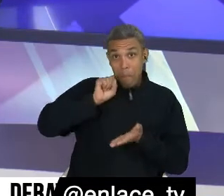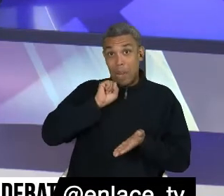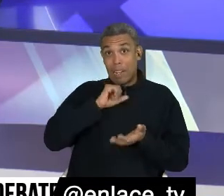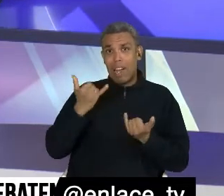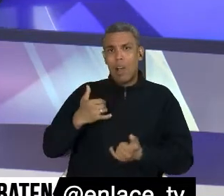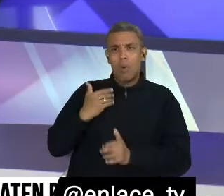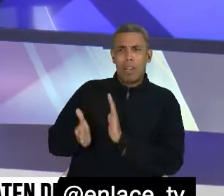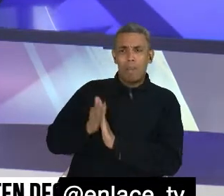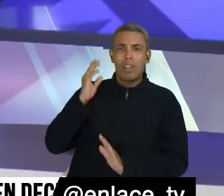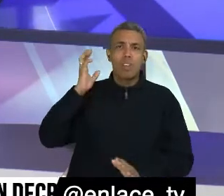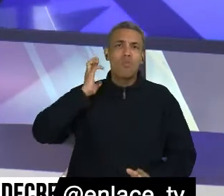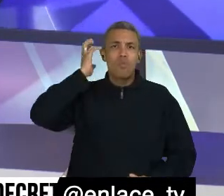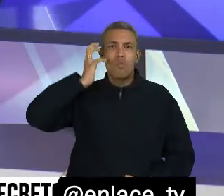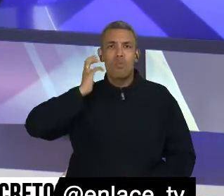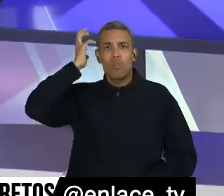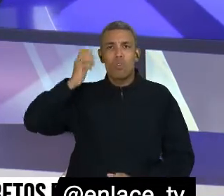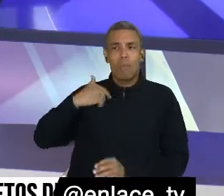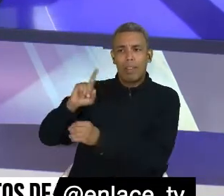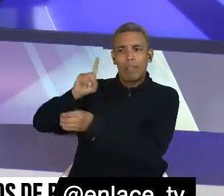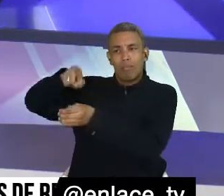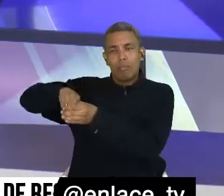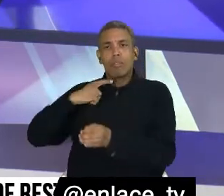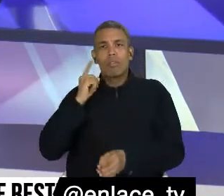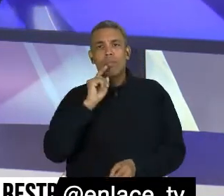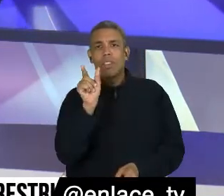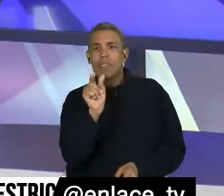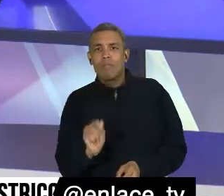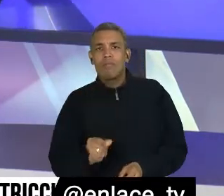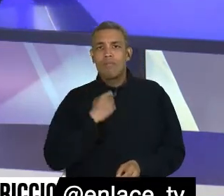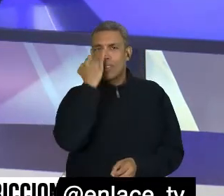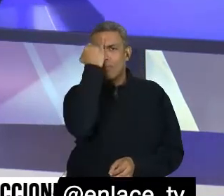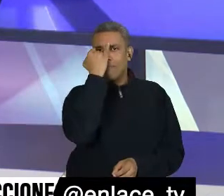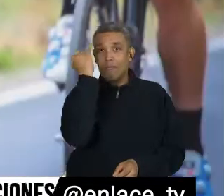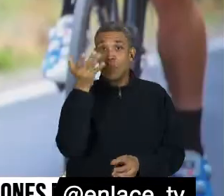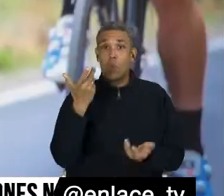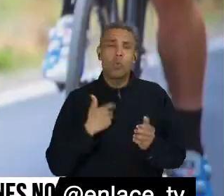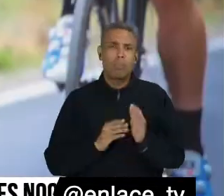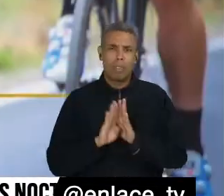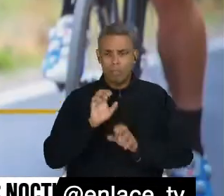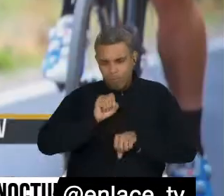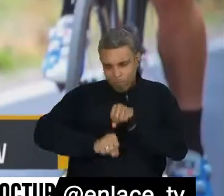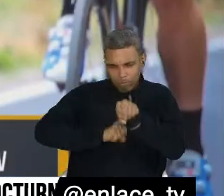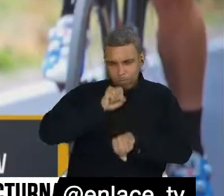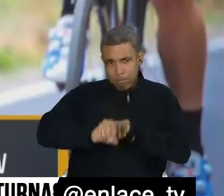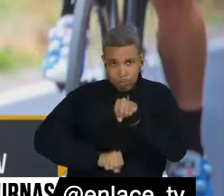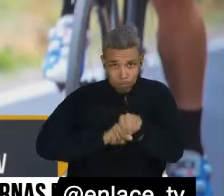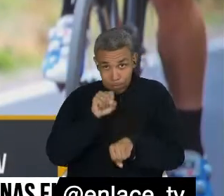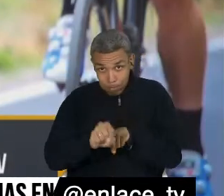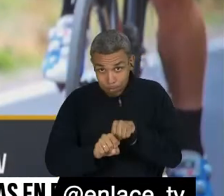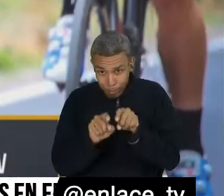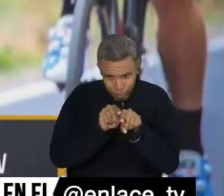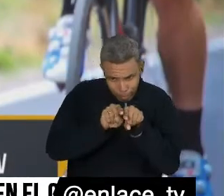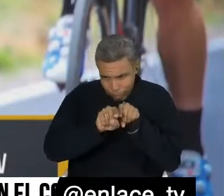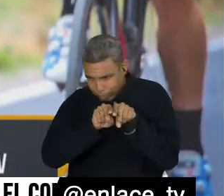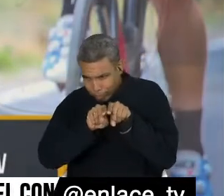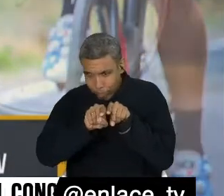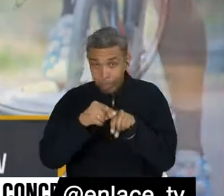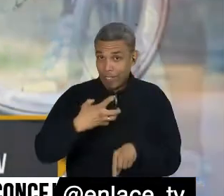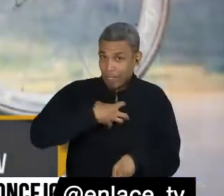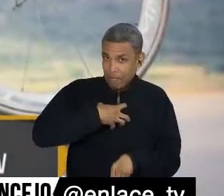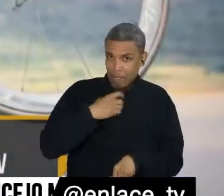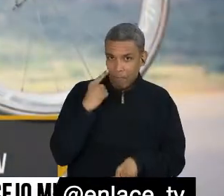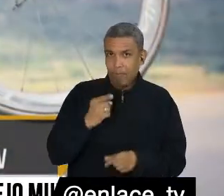8 competencias. De 2 meses será su estadía en el viejo continente. Para Jonathan Millán es un sueño hecho realidad.